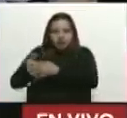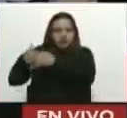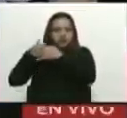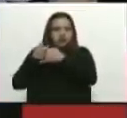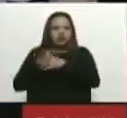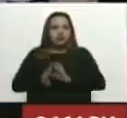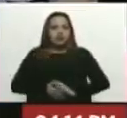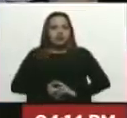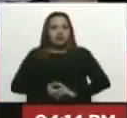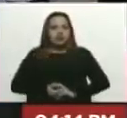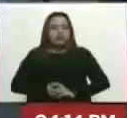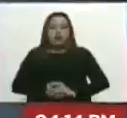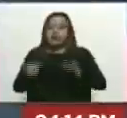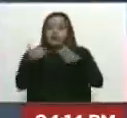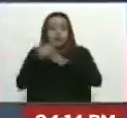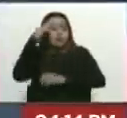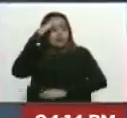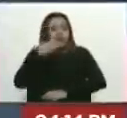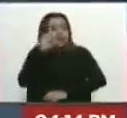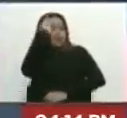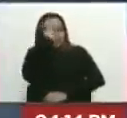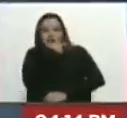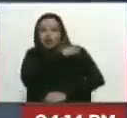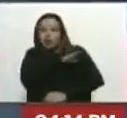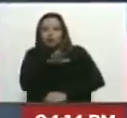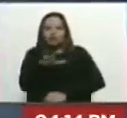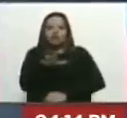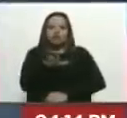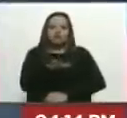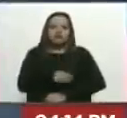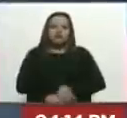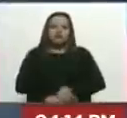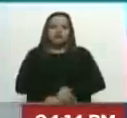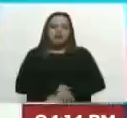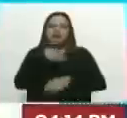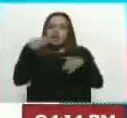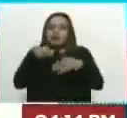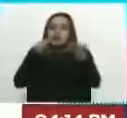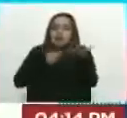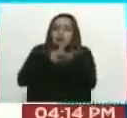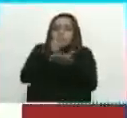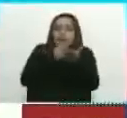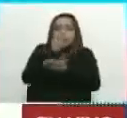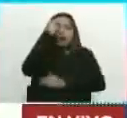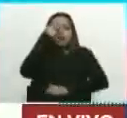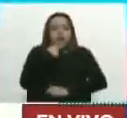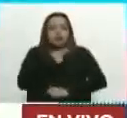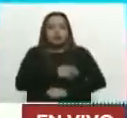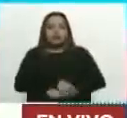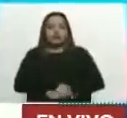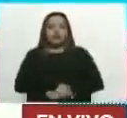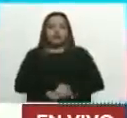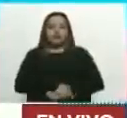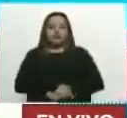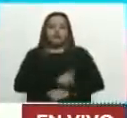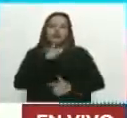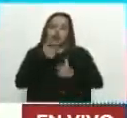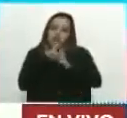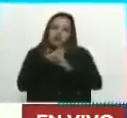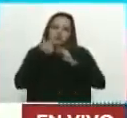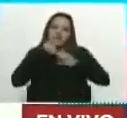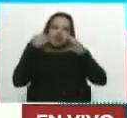militares ciegos, obedeciendo ciegamente. Así que realmente en